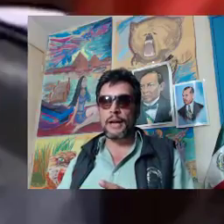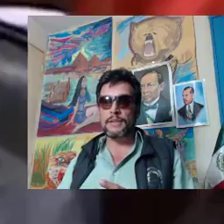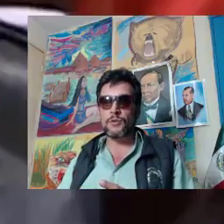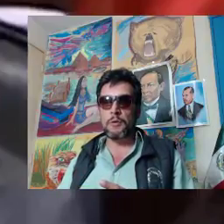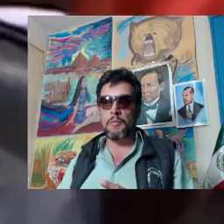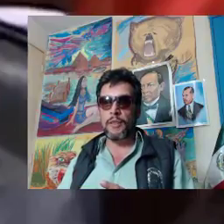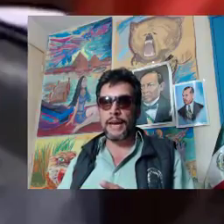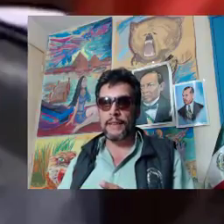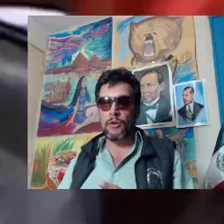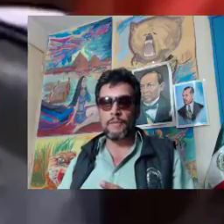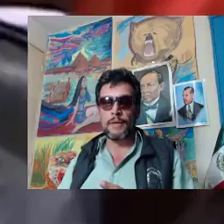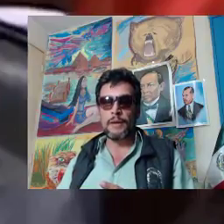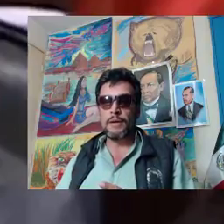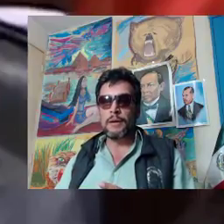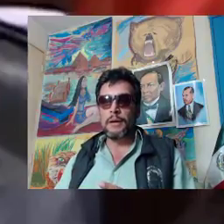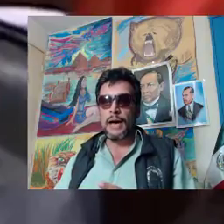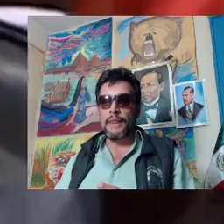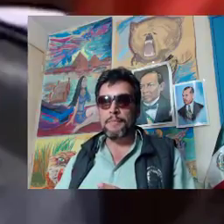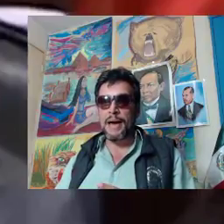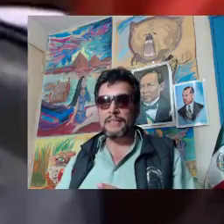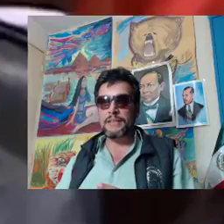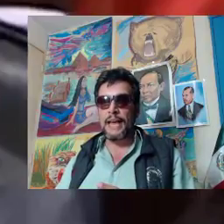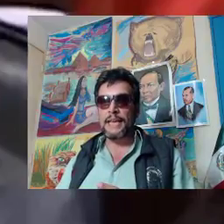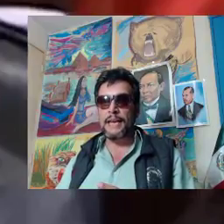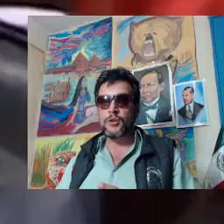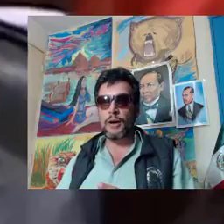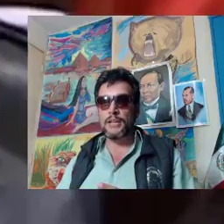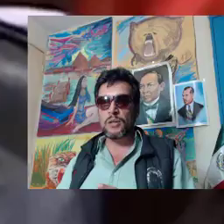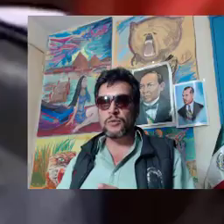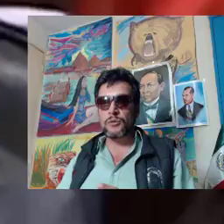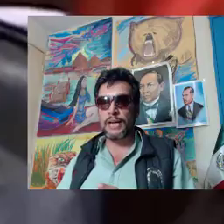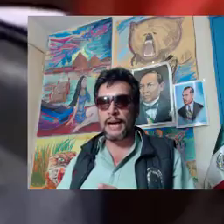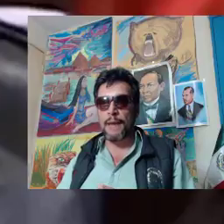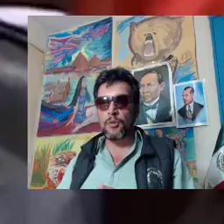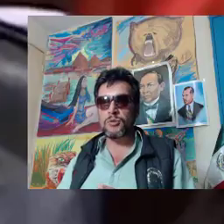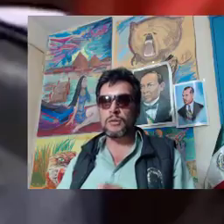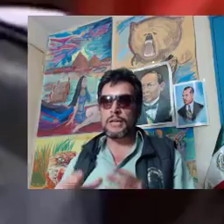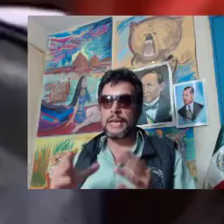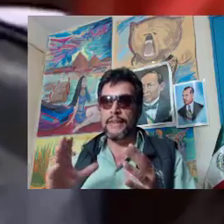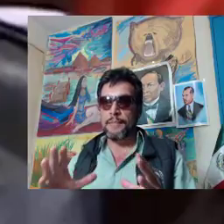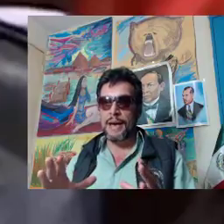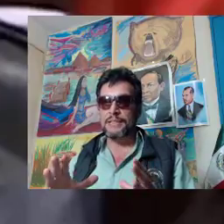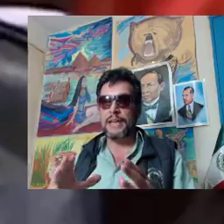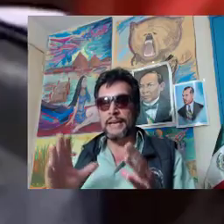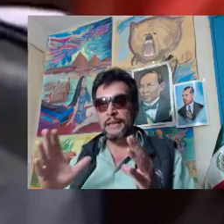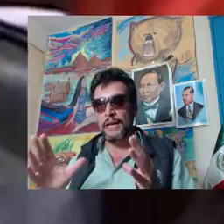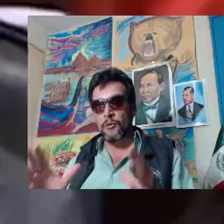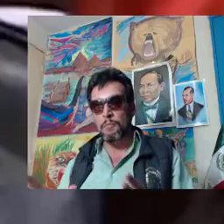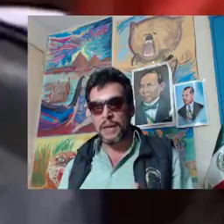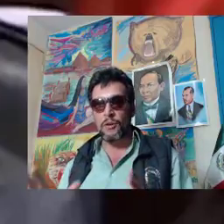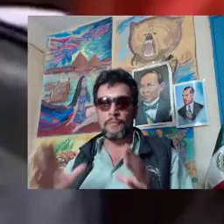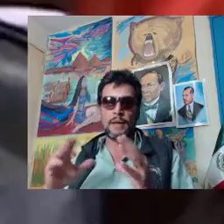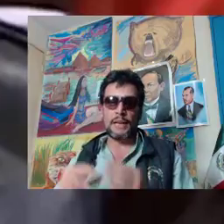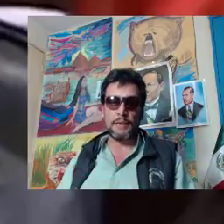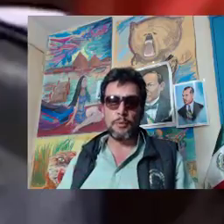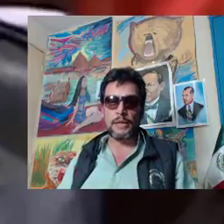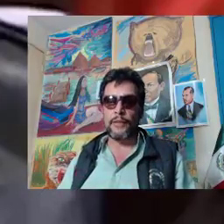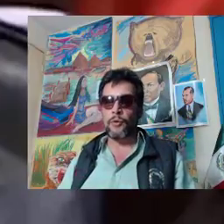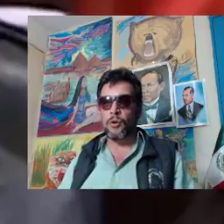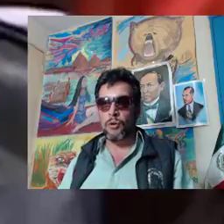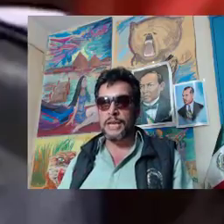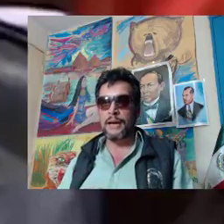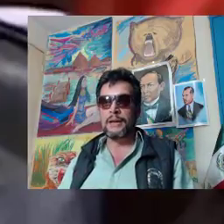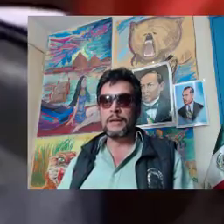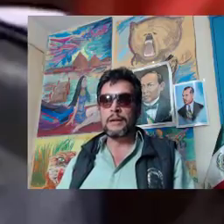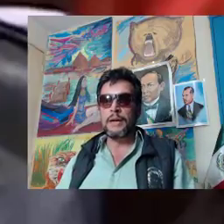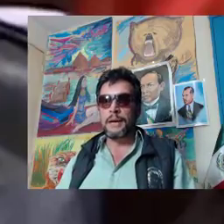esta señora que estuvo moderando además le haya hecho caso a estos reclamos y además haya interrumpido al